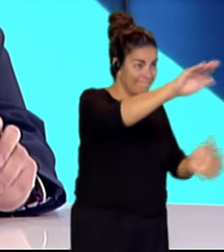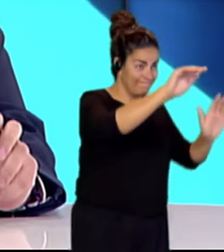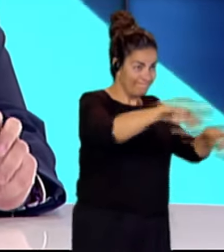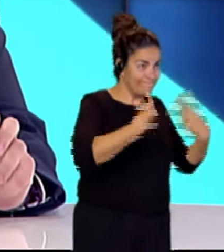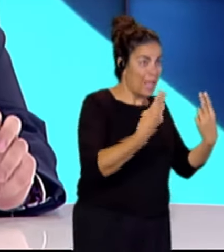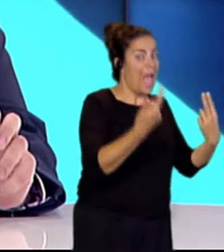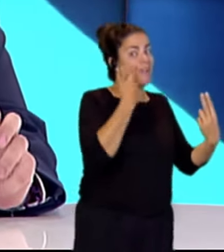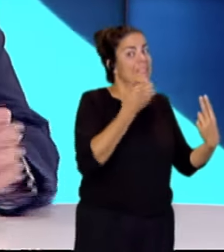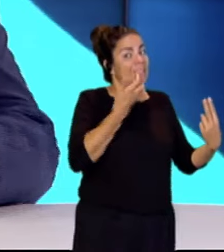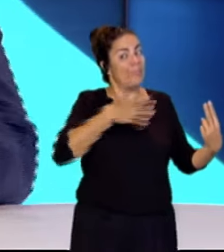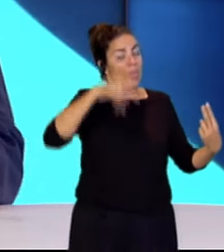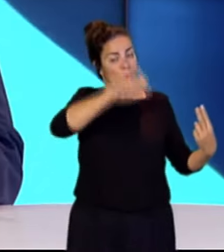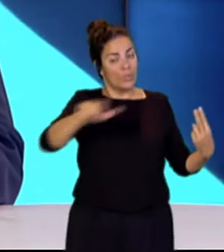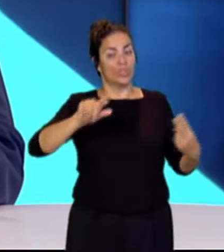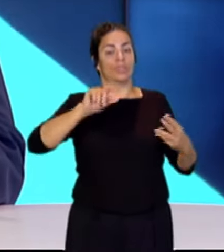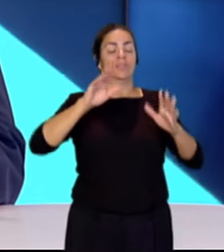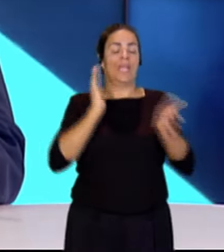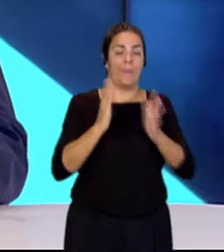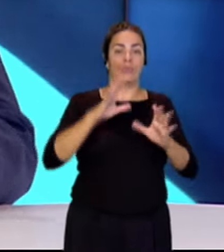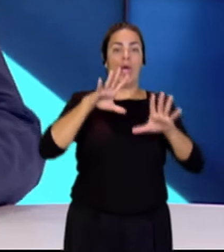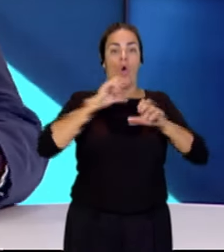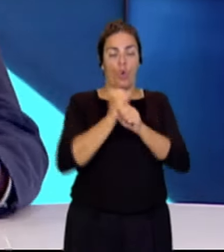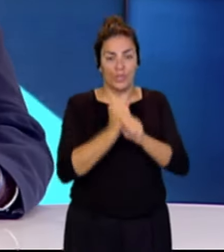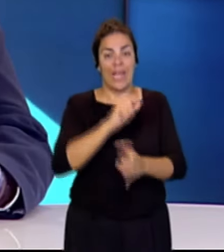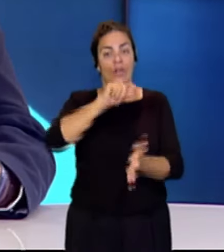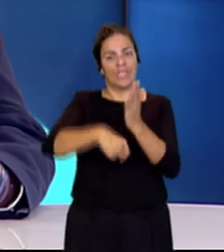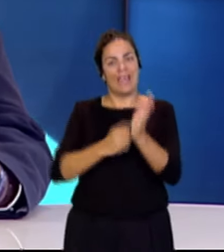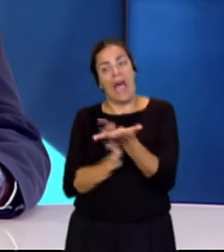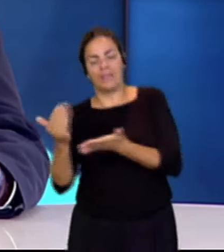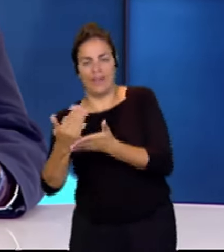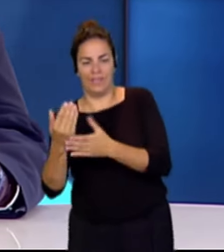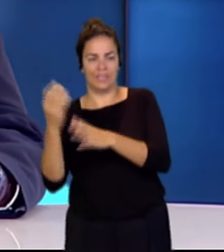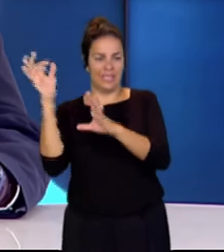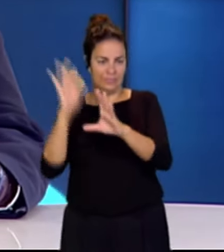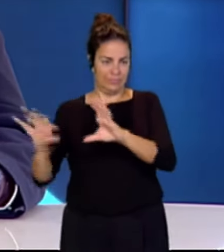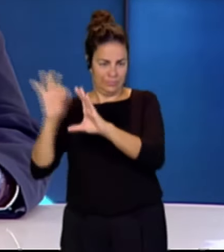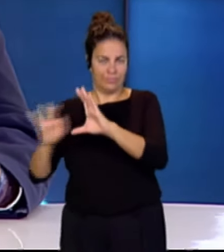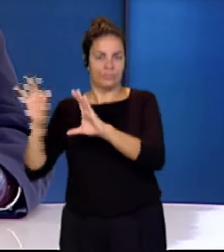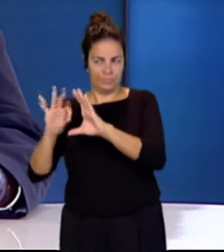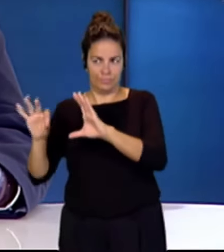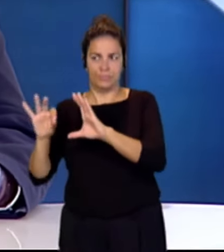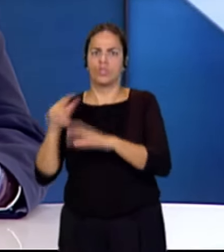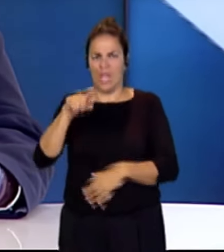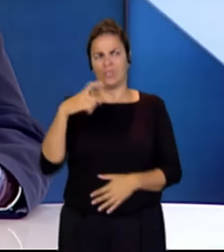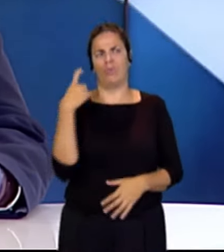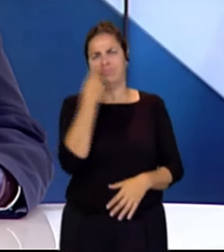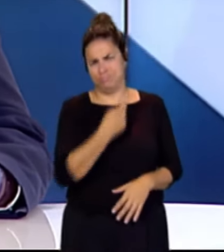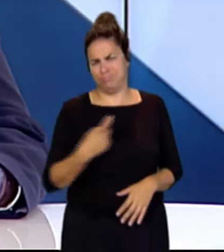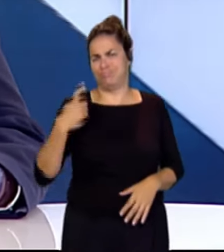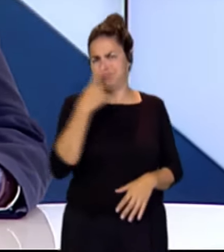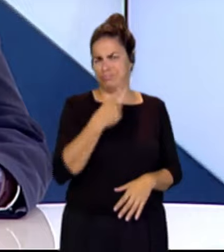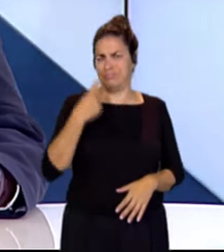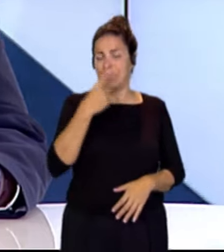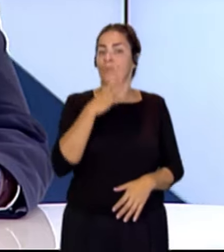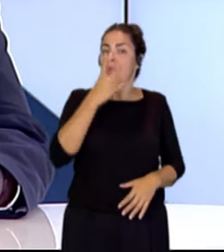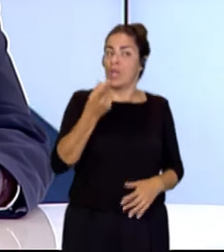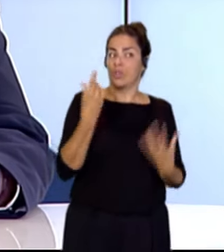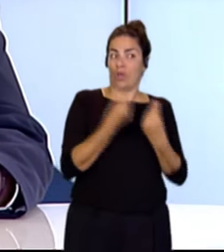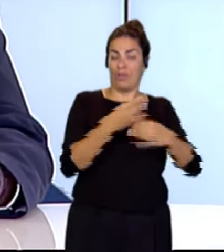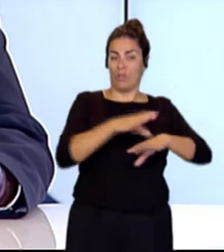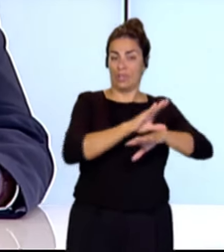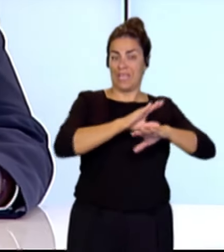contratar esos terapeutas ocupacionales eso tarda por eso nosotros lo que estamos haciendo desde la consejería con la consejería de administración pública